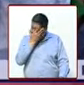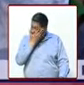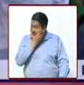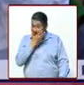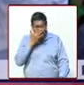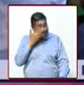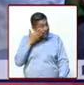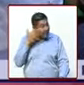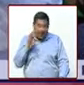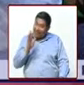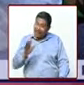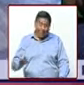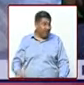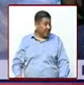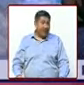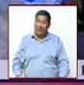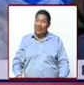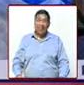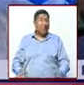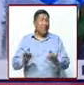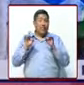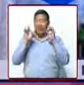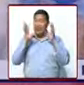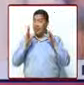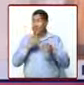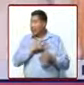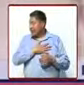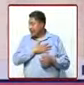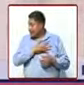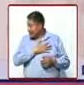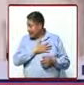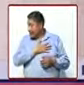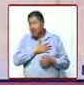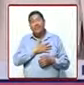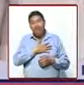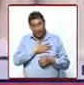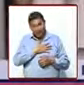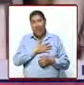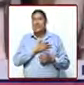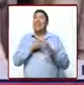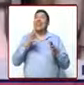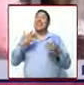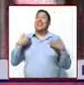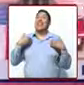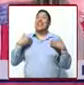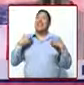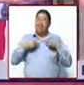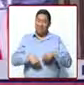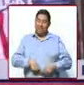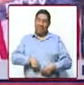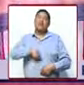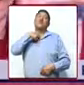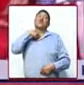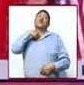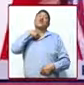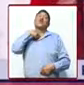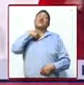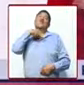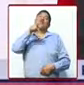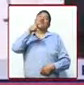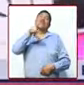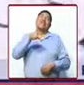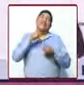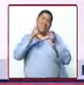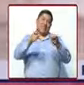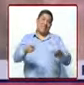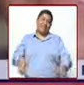verdad. Llega al corazón su historia, ¿sí? Verdad que llega. Ya lo tenemos, el traje. Marcelito, este traje es para